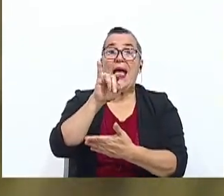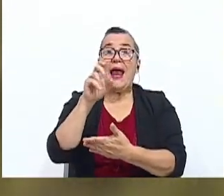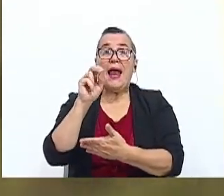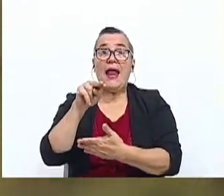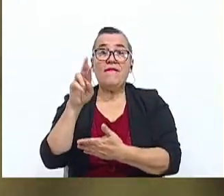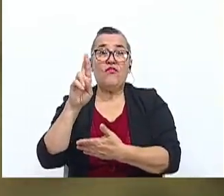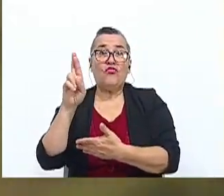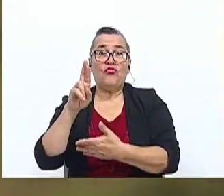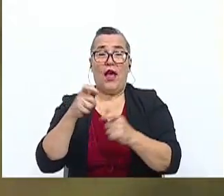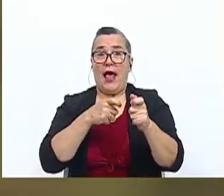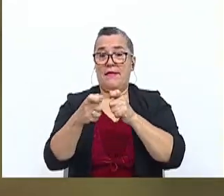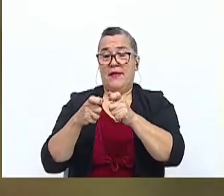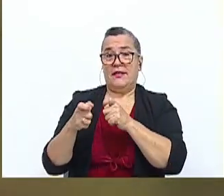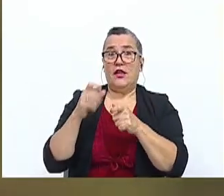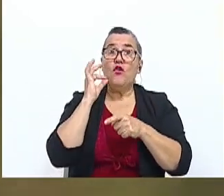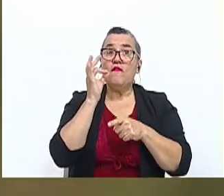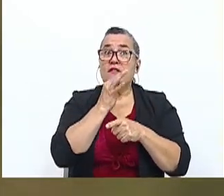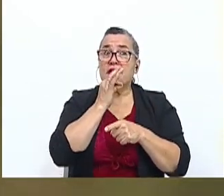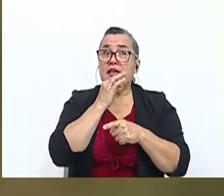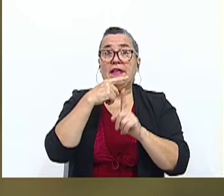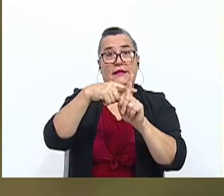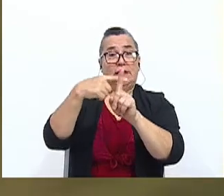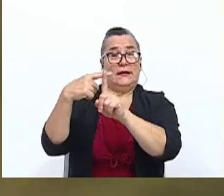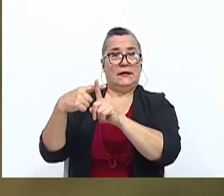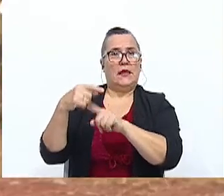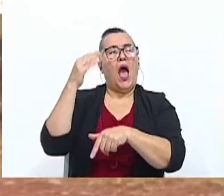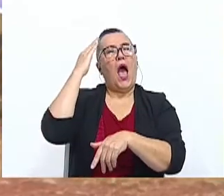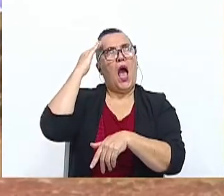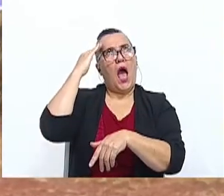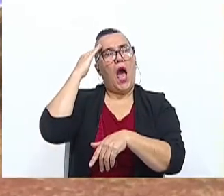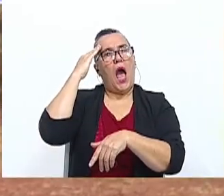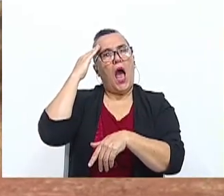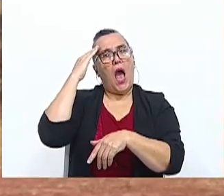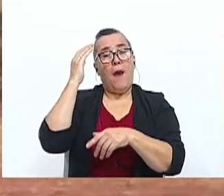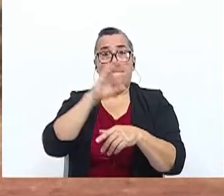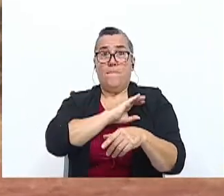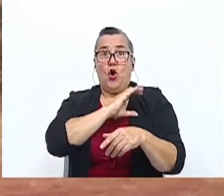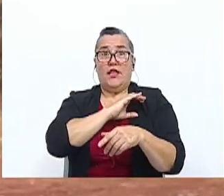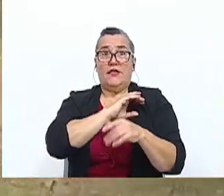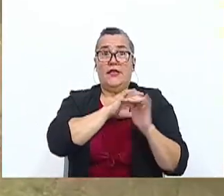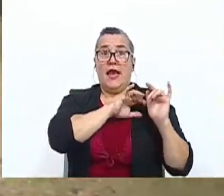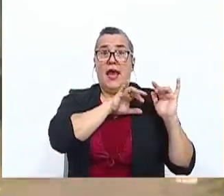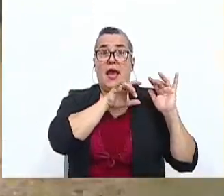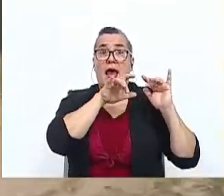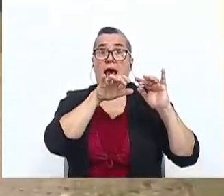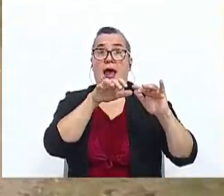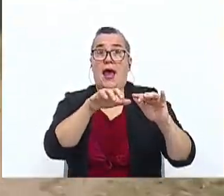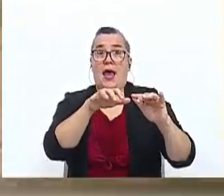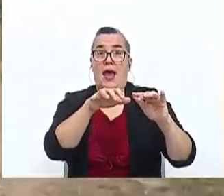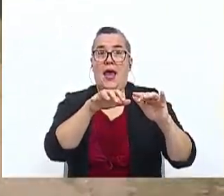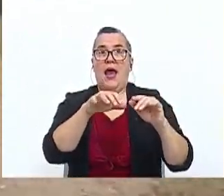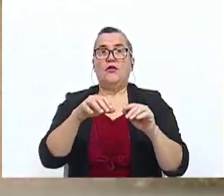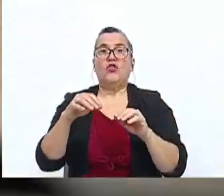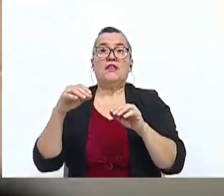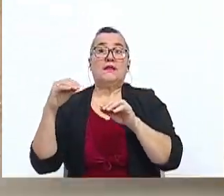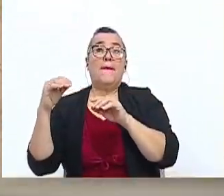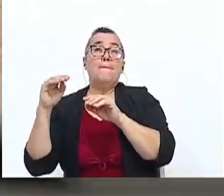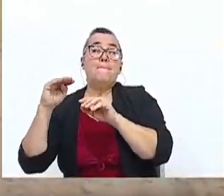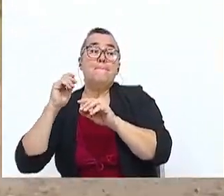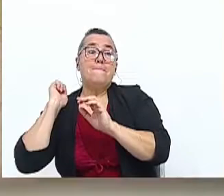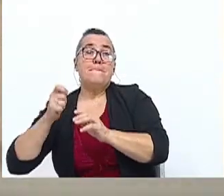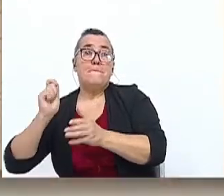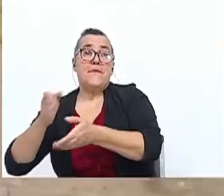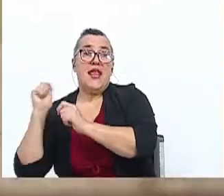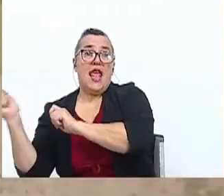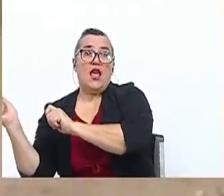las fincas donde está Cruzitas, también reconoce que el aumento de presencia policial ha mermado la llegada de mineros,